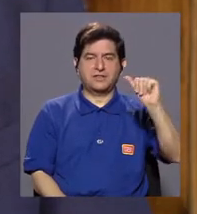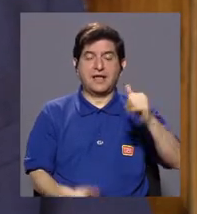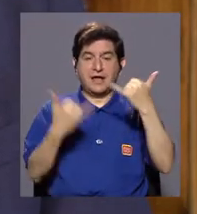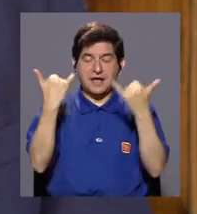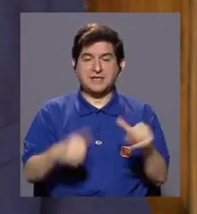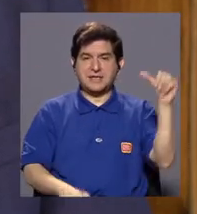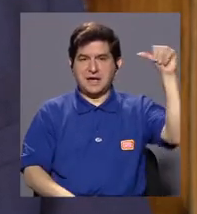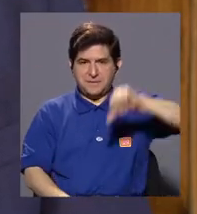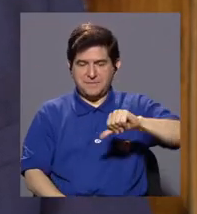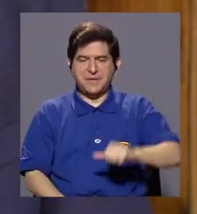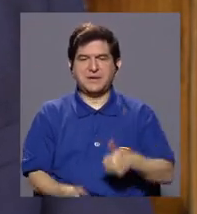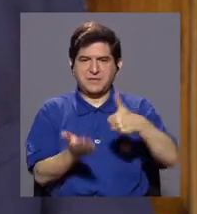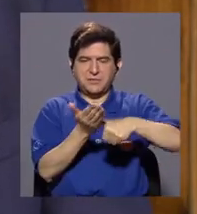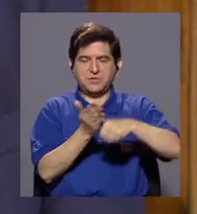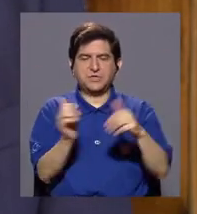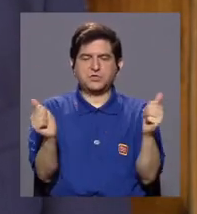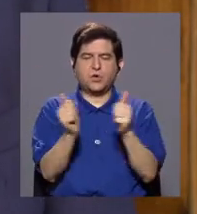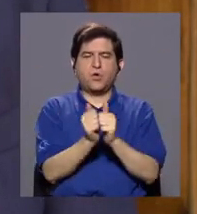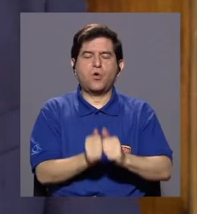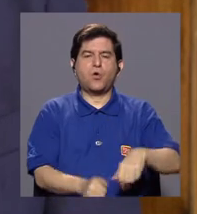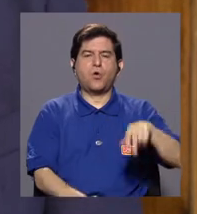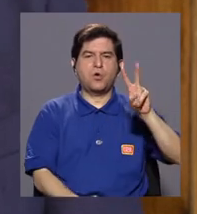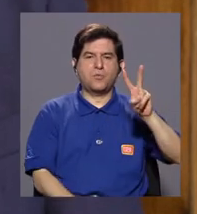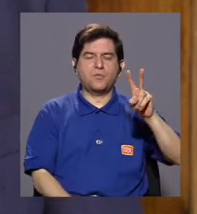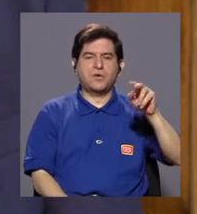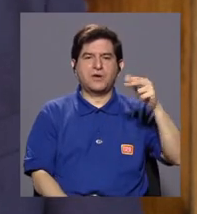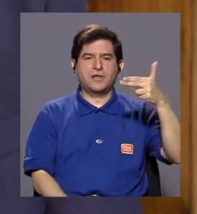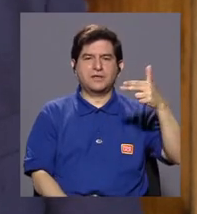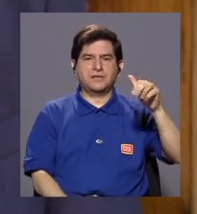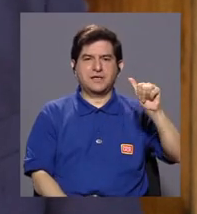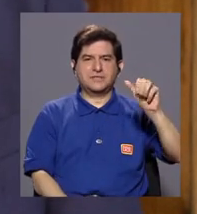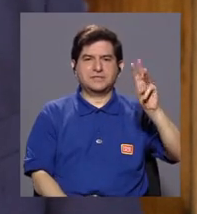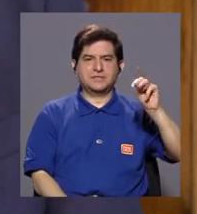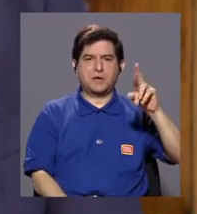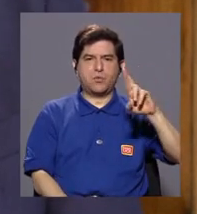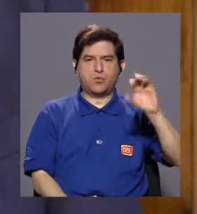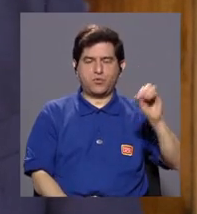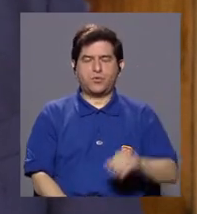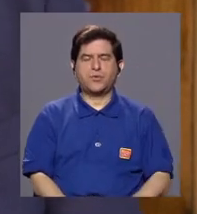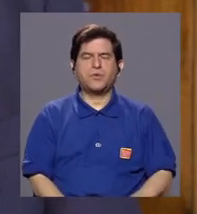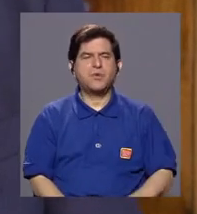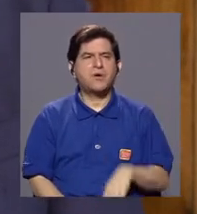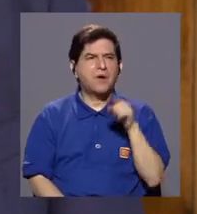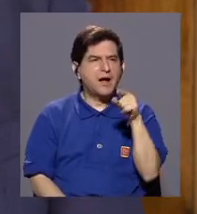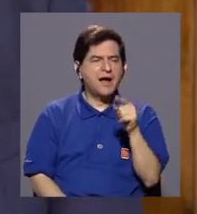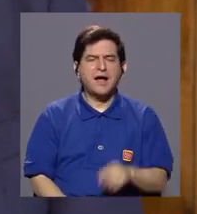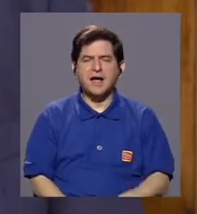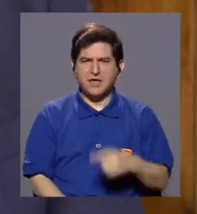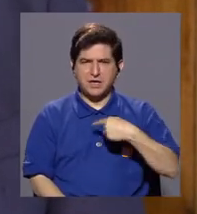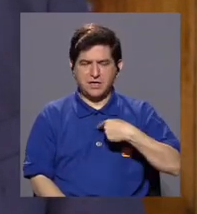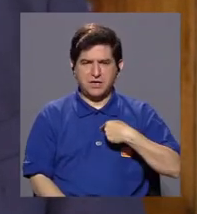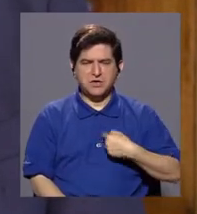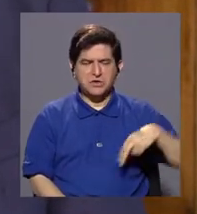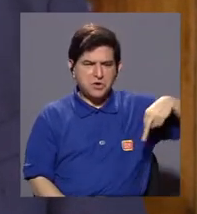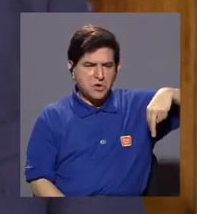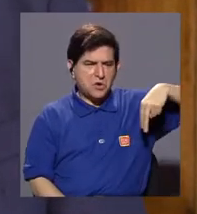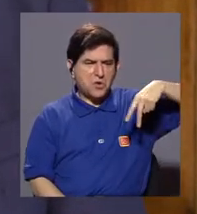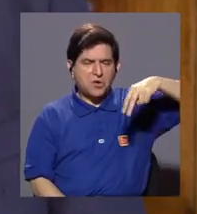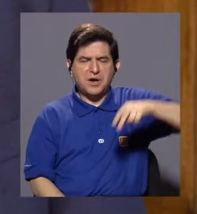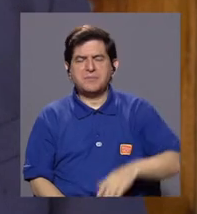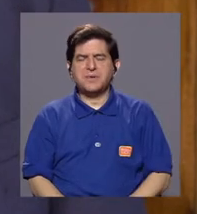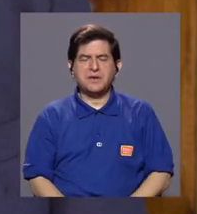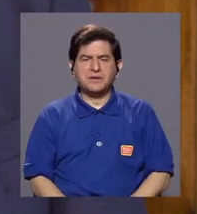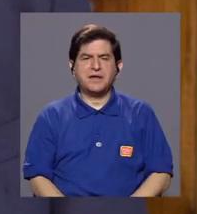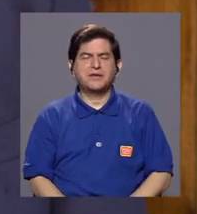elecciones con doña Violeta. Pero en esa reunión del INCAE, andaba por los pasillos, yo nunca hablé con